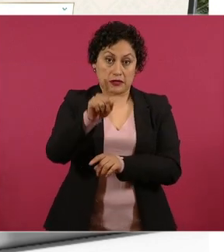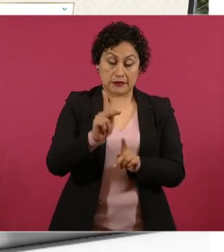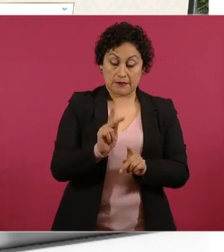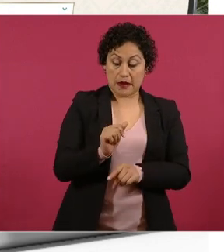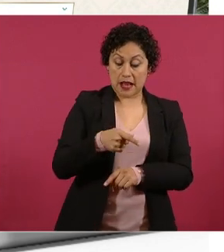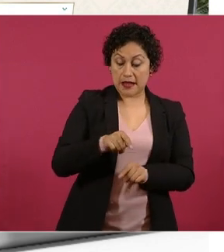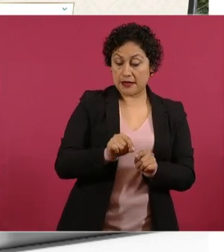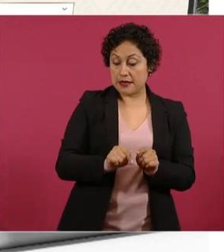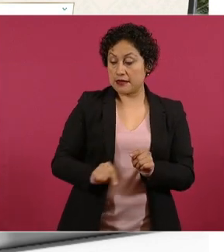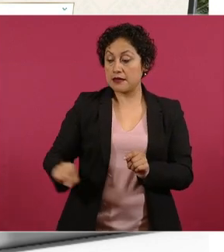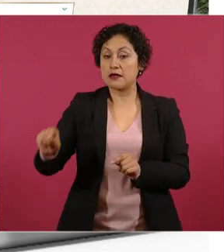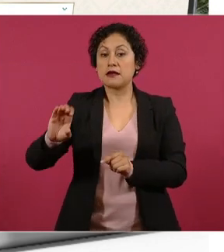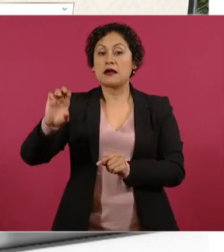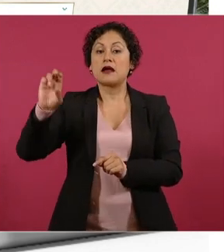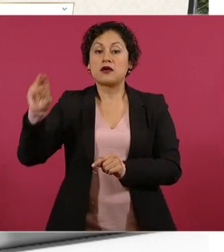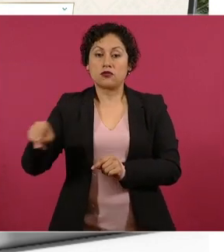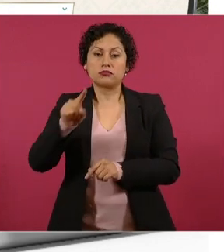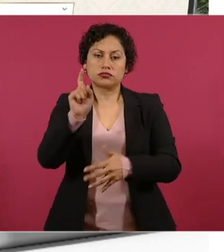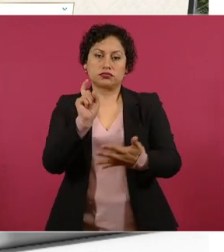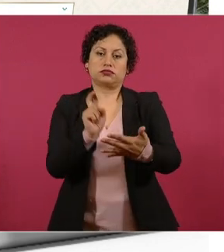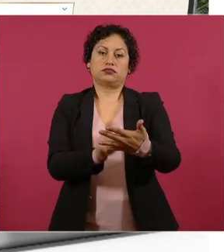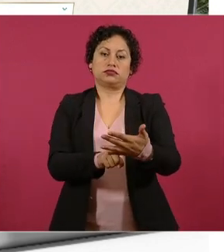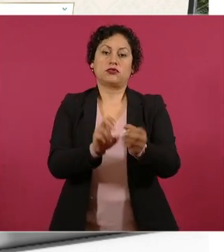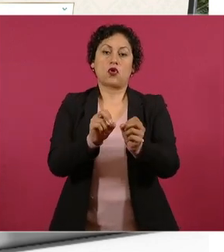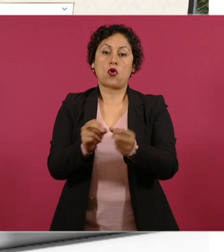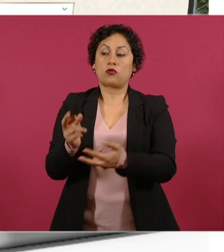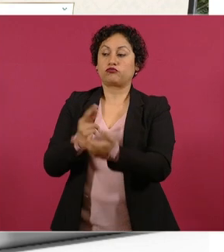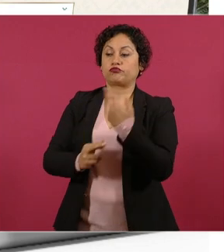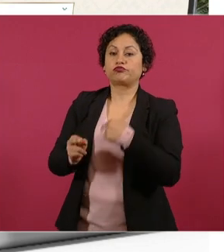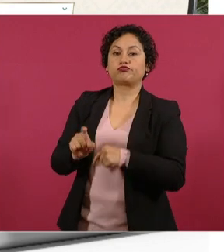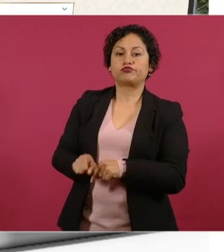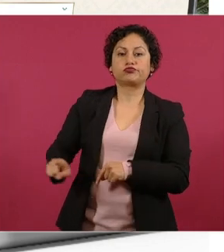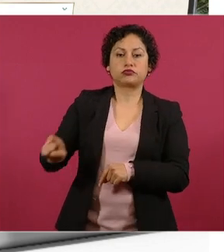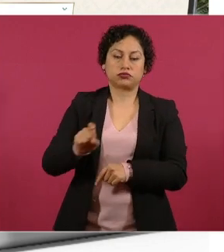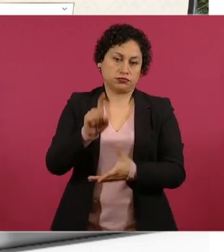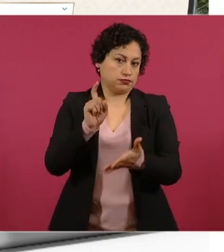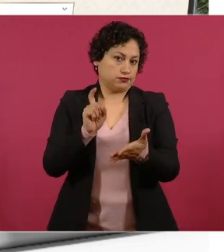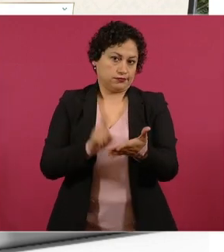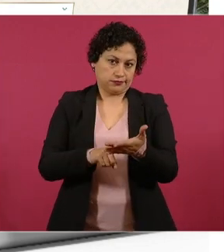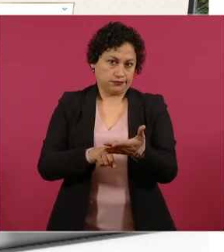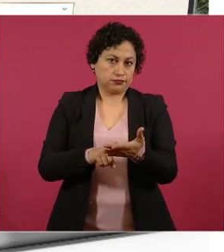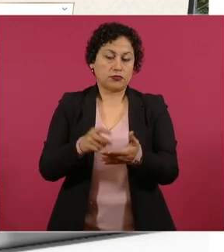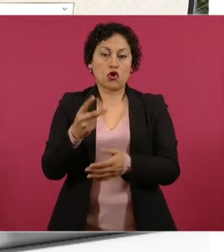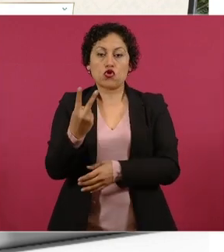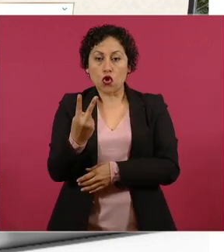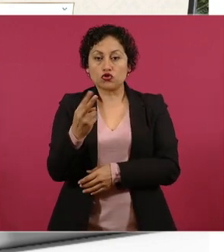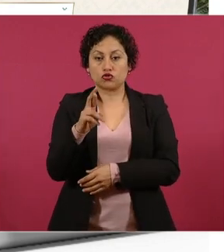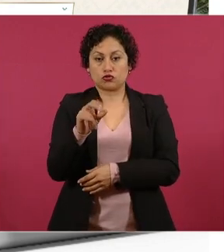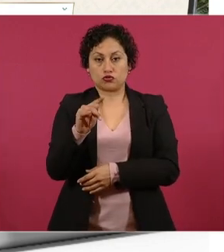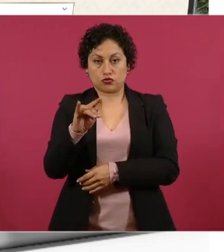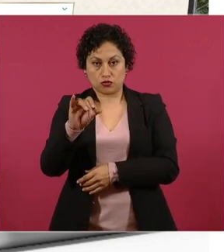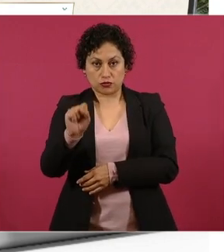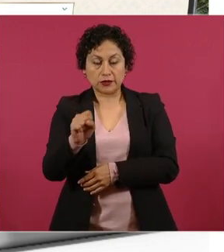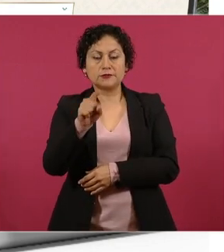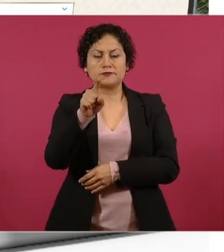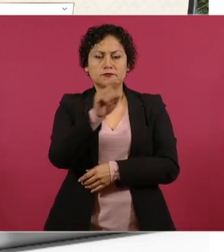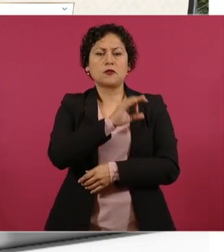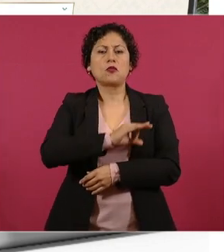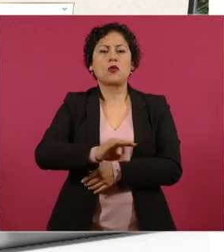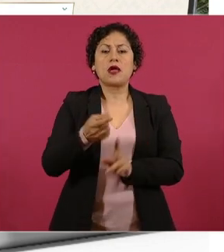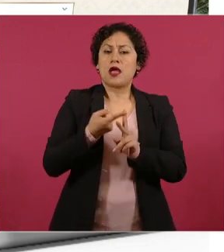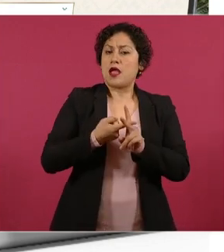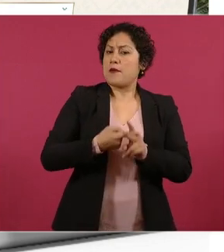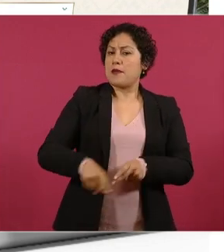pues seleccionan esa ruta, o si van a mover en dirección Cancún-Palenque, esas son las dos tipos de rutas, y ya pueden ustedes seleccionar el